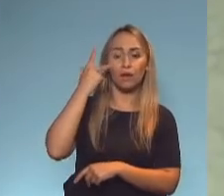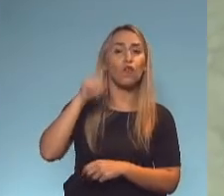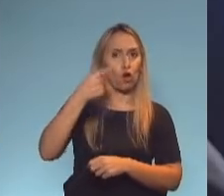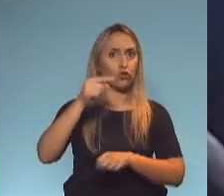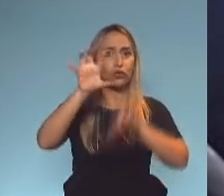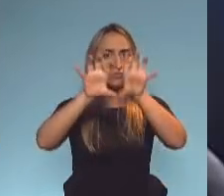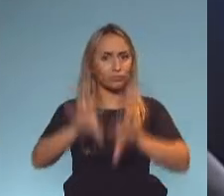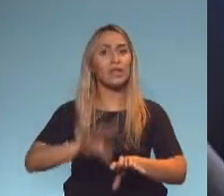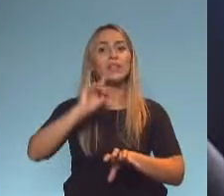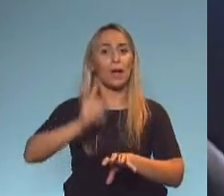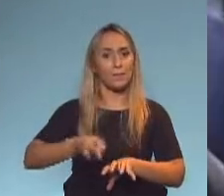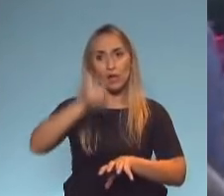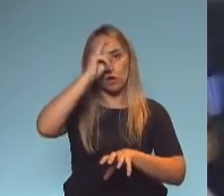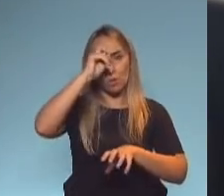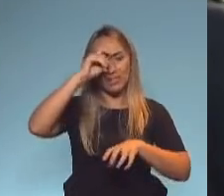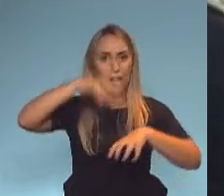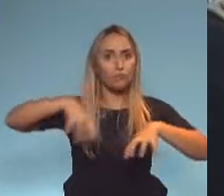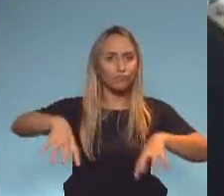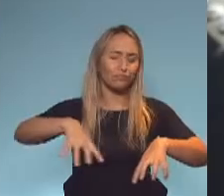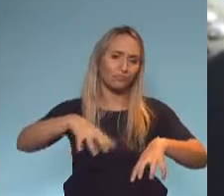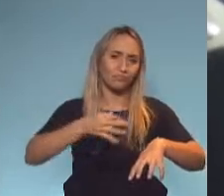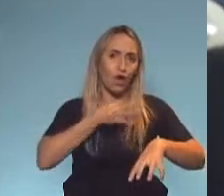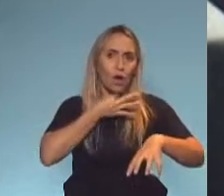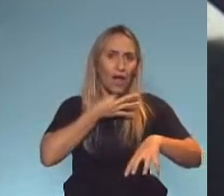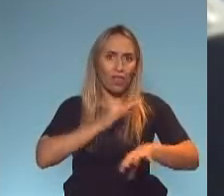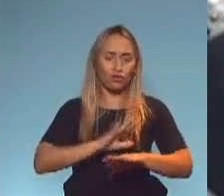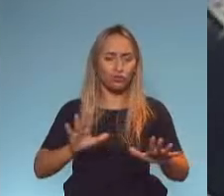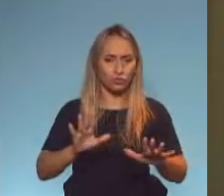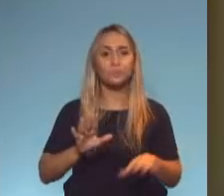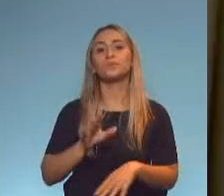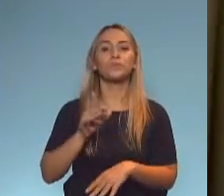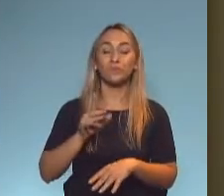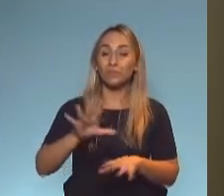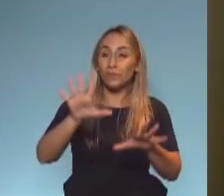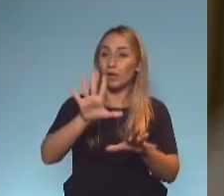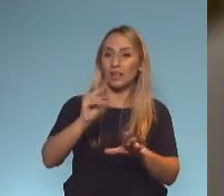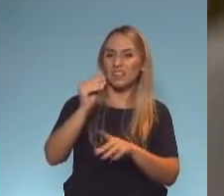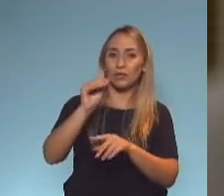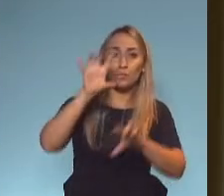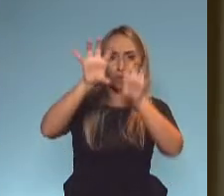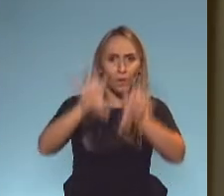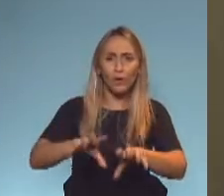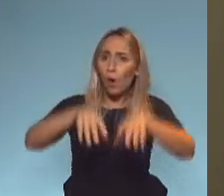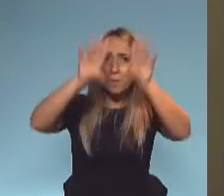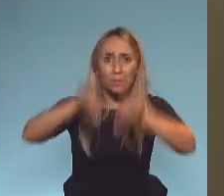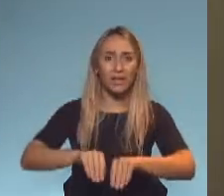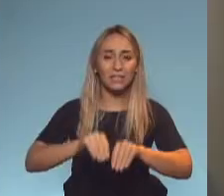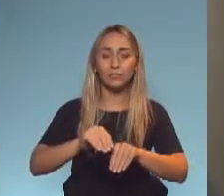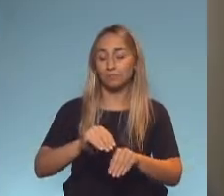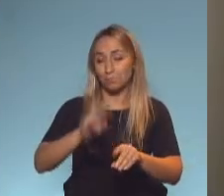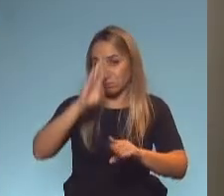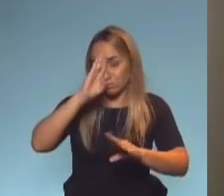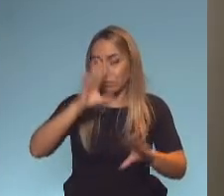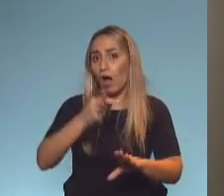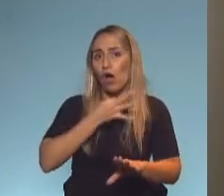con su sistema sanitario al borde del colapso he estado entero los estados enteros allí el número entonces